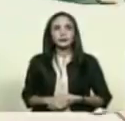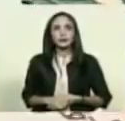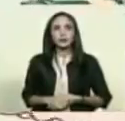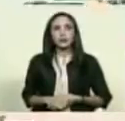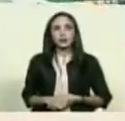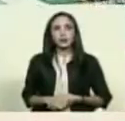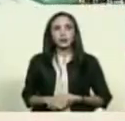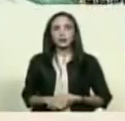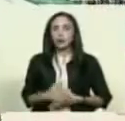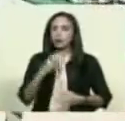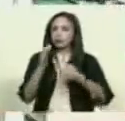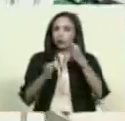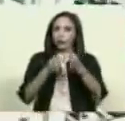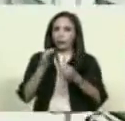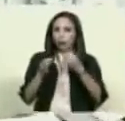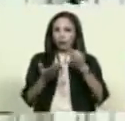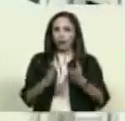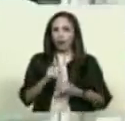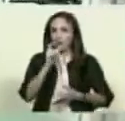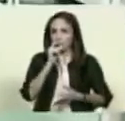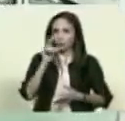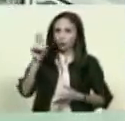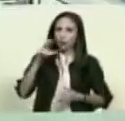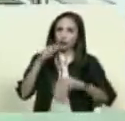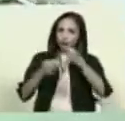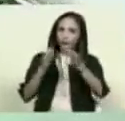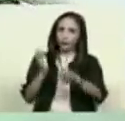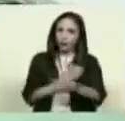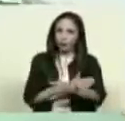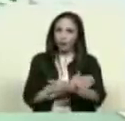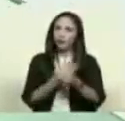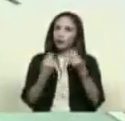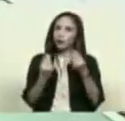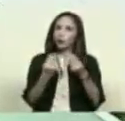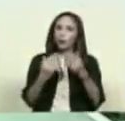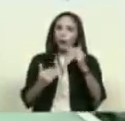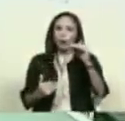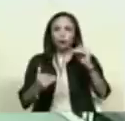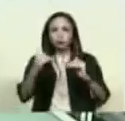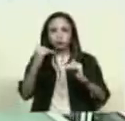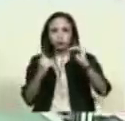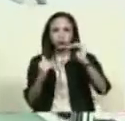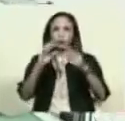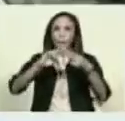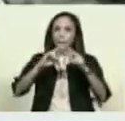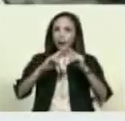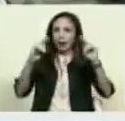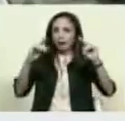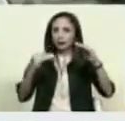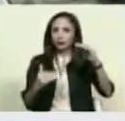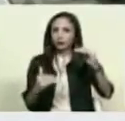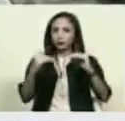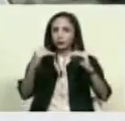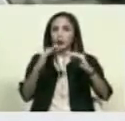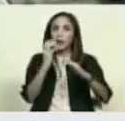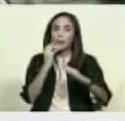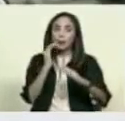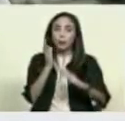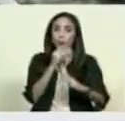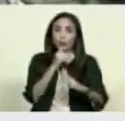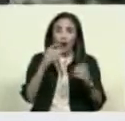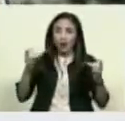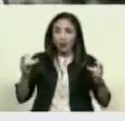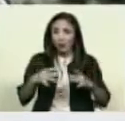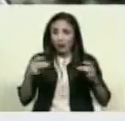gobernador Héctor Rodríguez, presidente, es el contraste de la paz que usted promueve contra la violencia, que promueve la